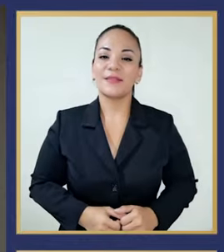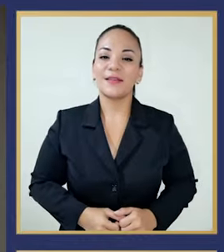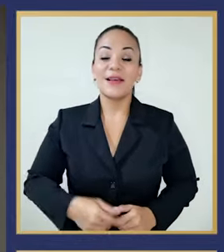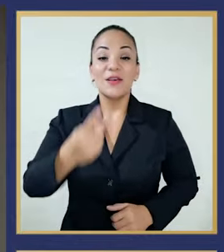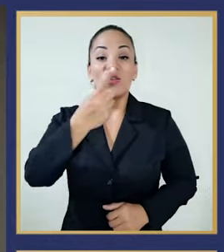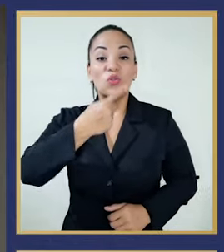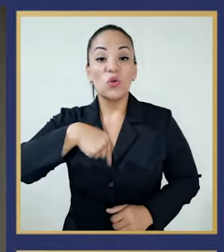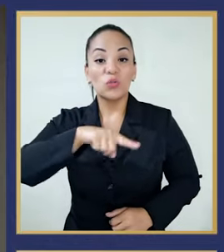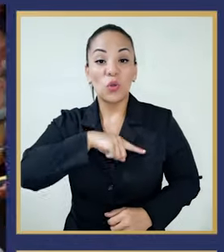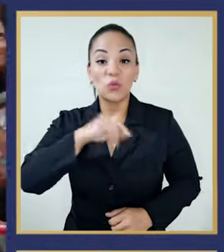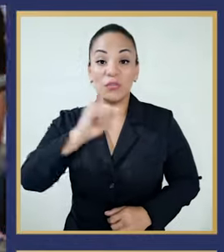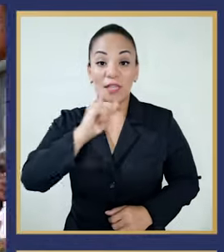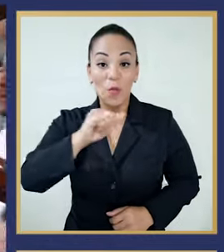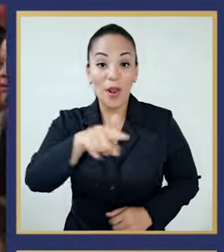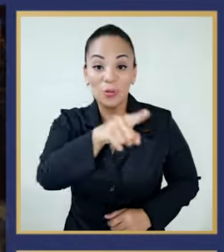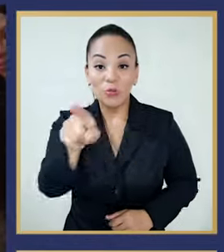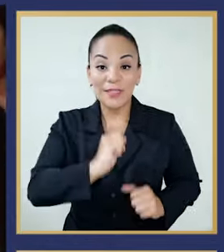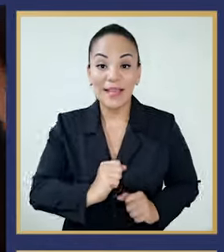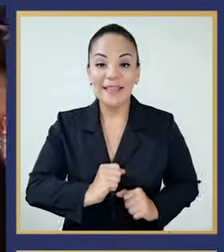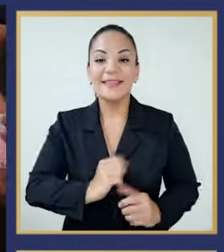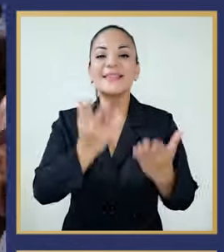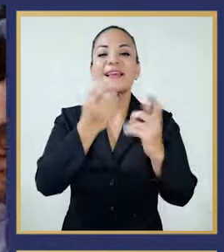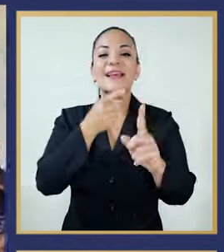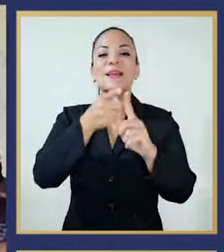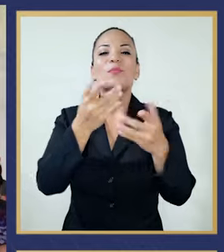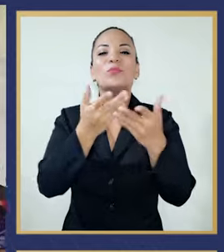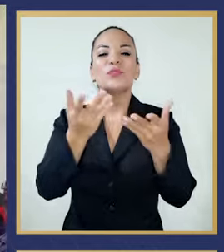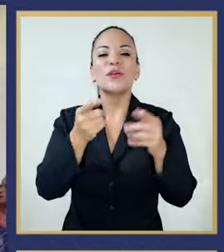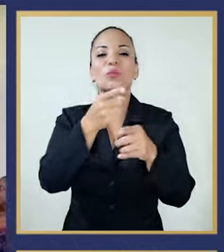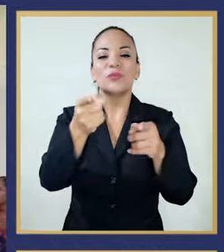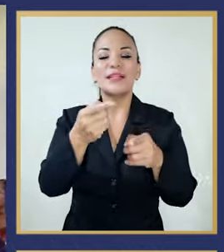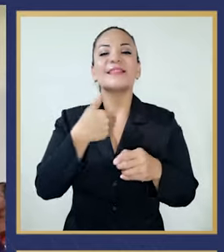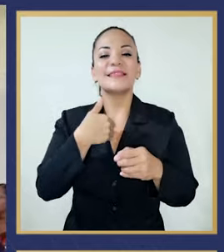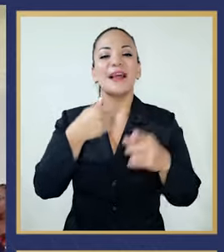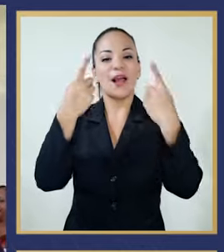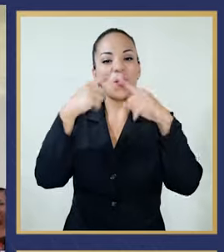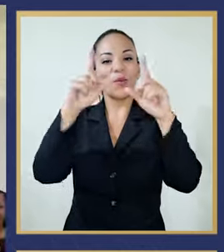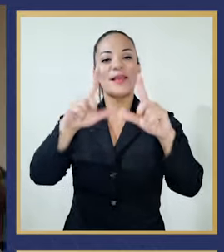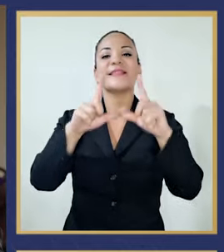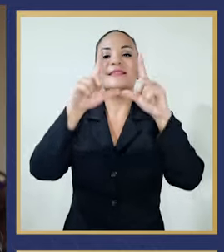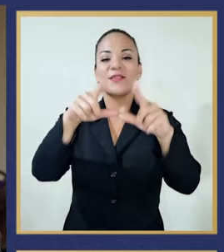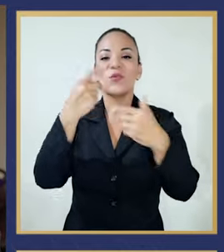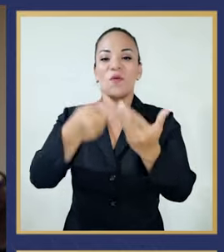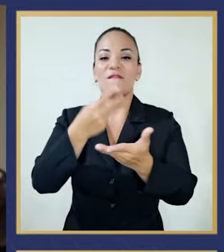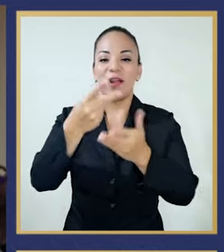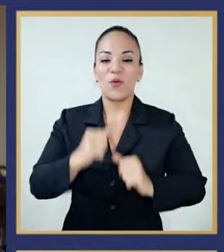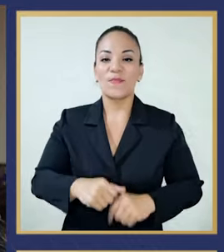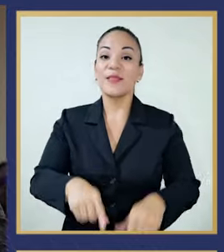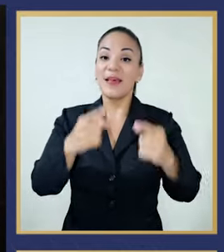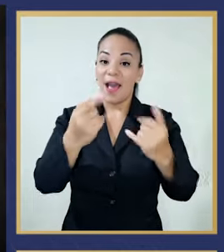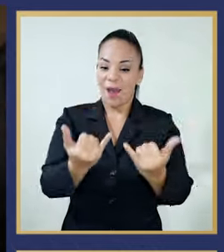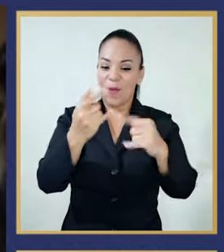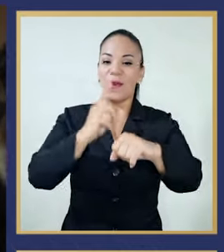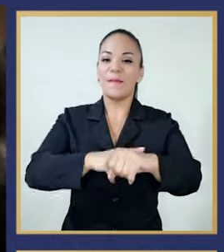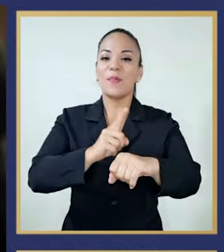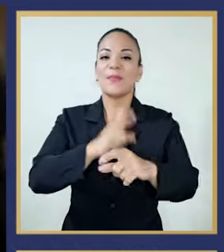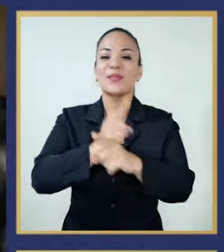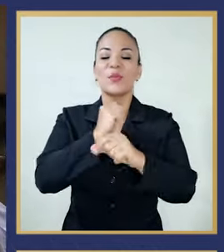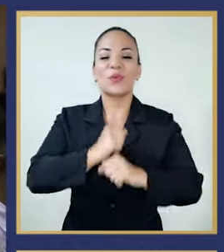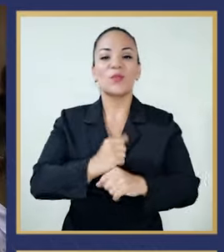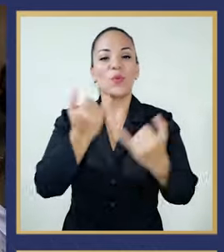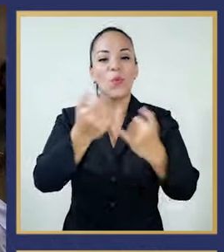Nosotros, al igual que ustedes, lo que queremos es que tengan un título de valor. Este es el momento,